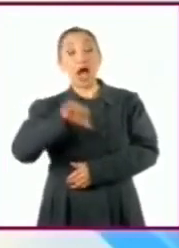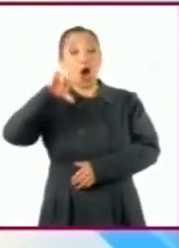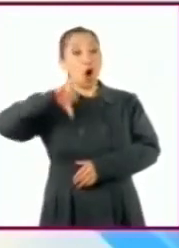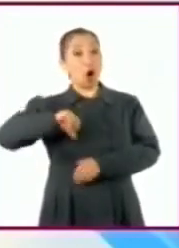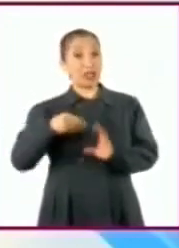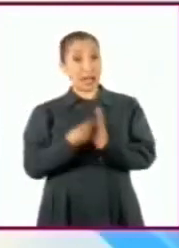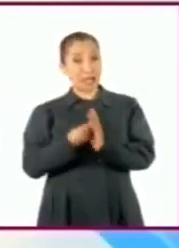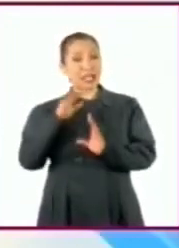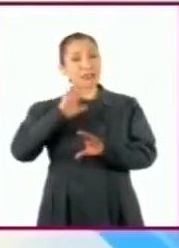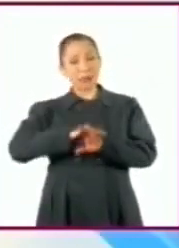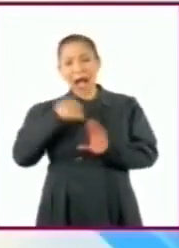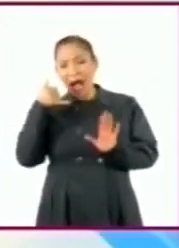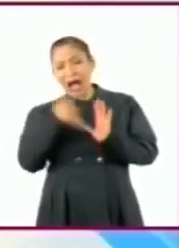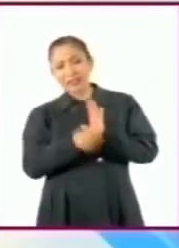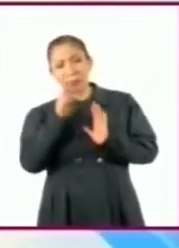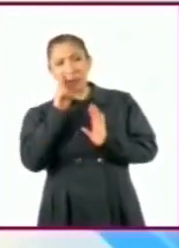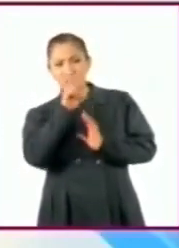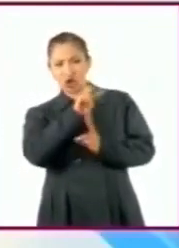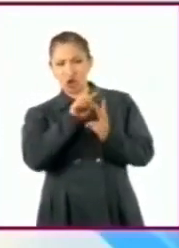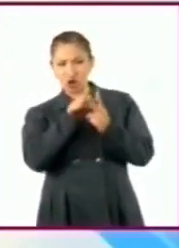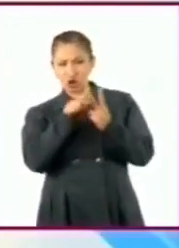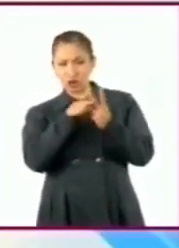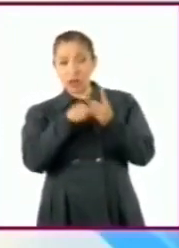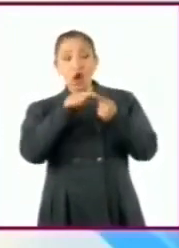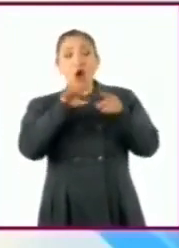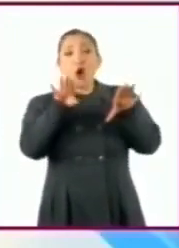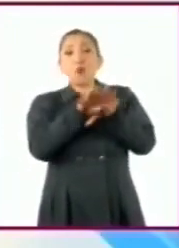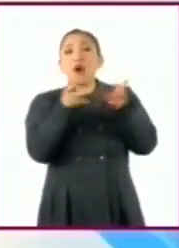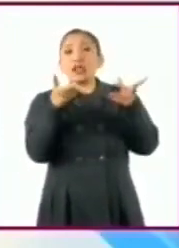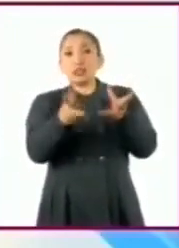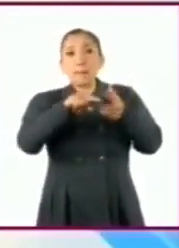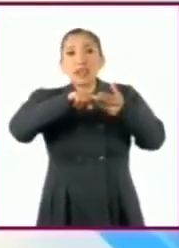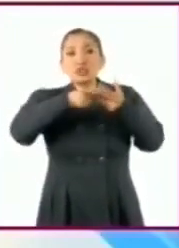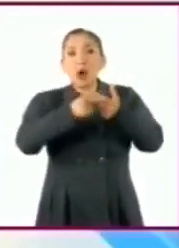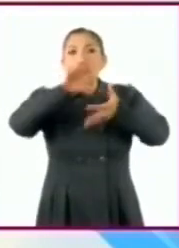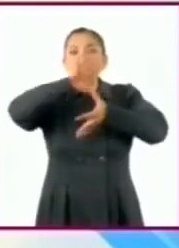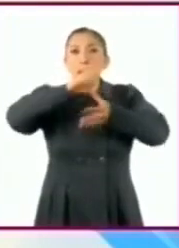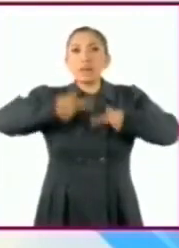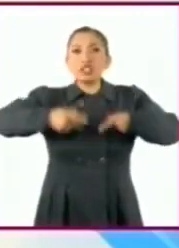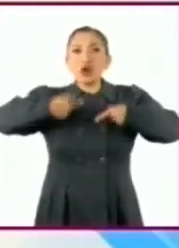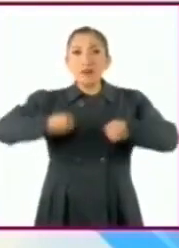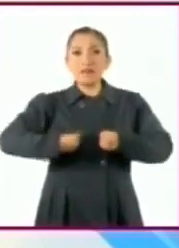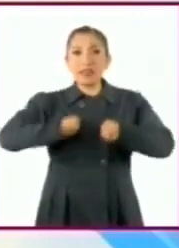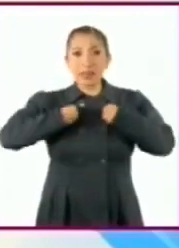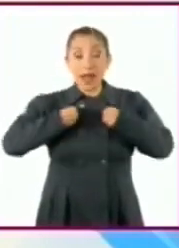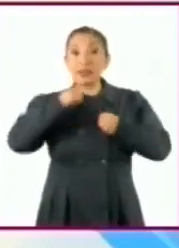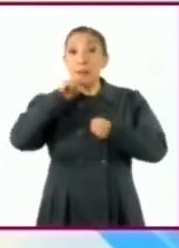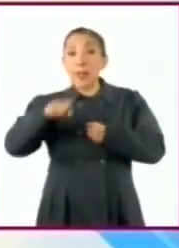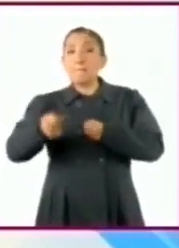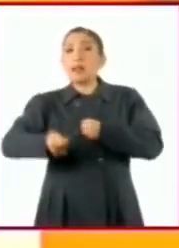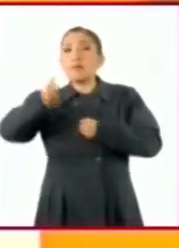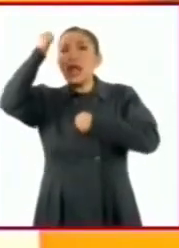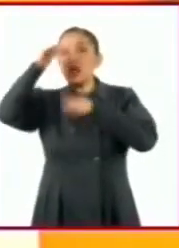hoy es profundizar en dos aspectos: cómo se llevó a cabo el poblamiento de América y cómo eran las primeras